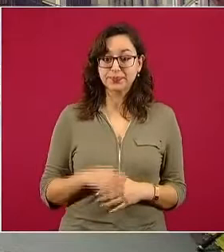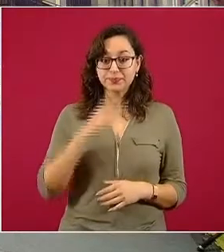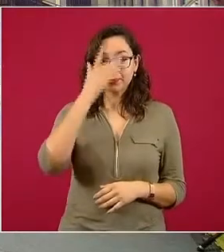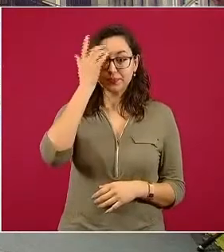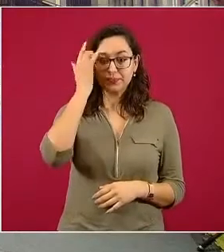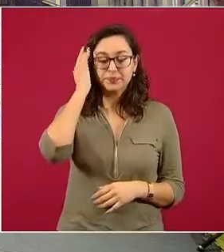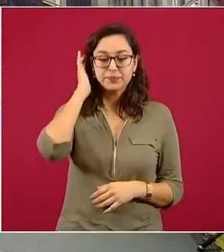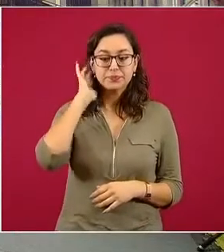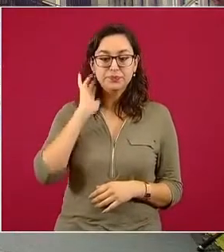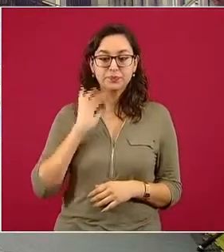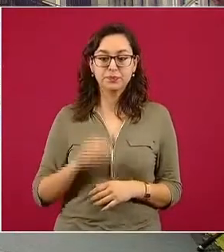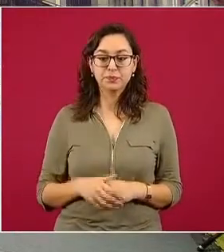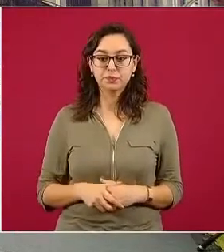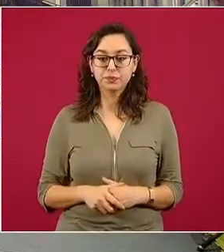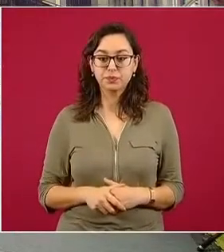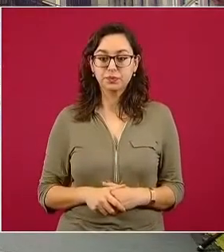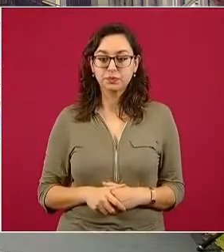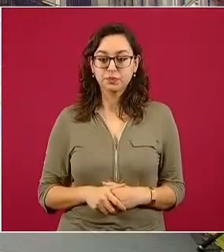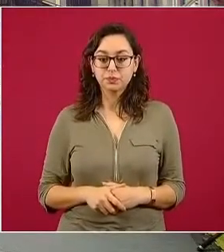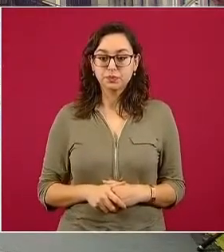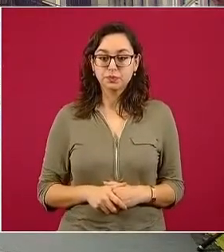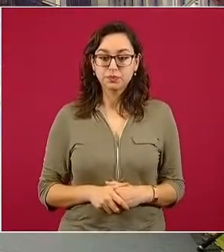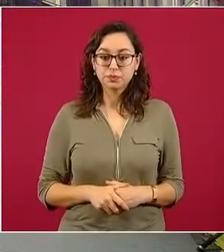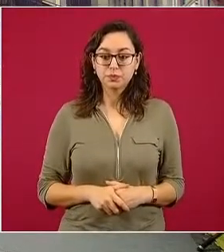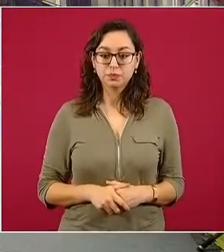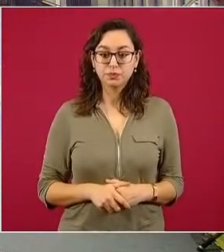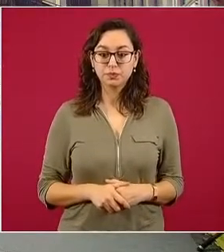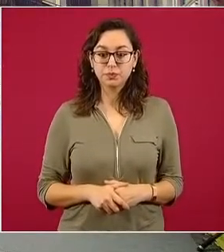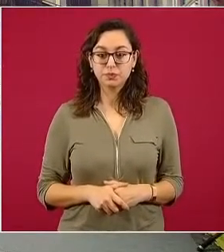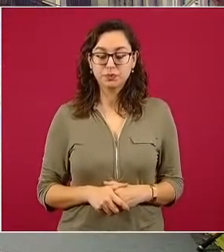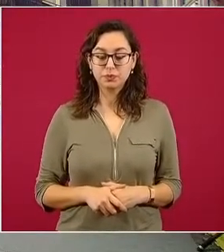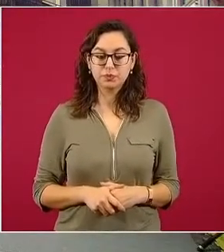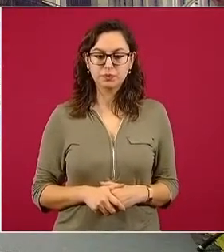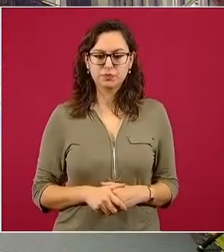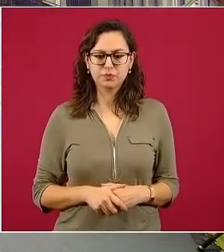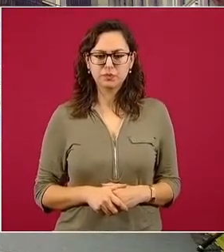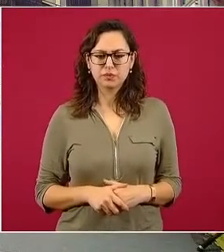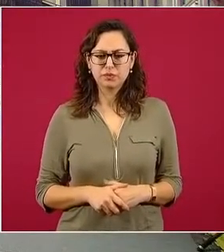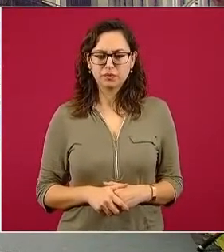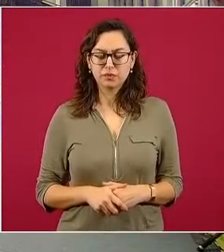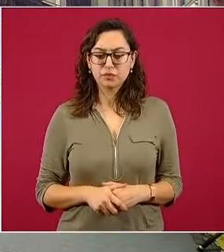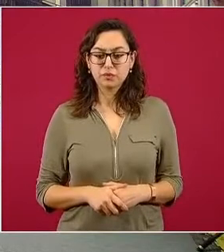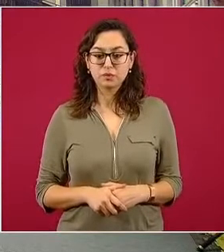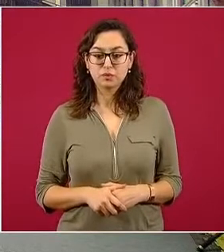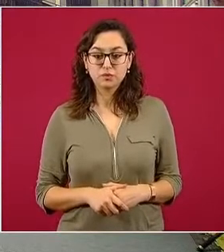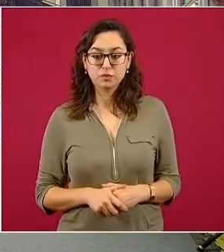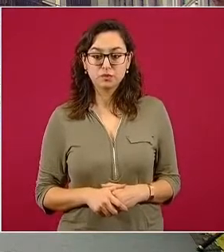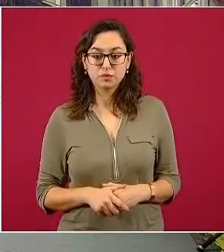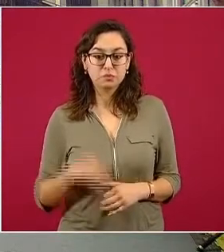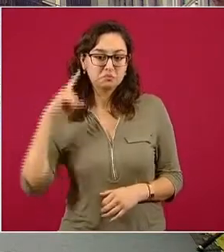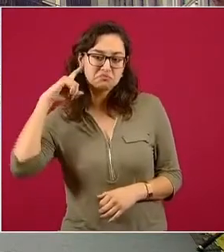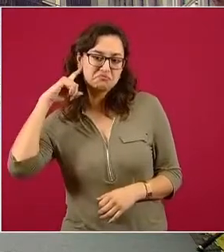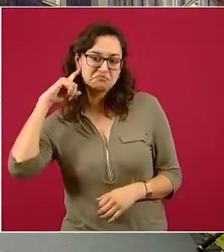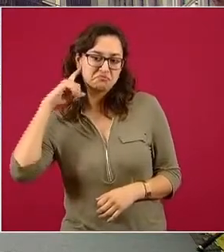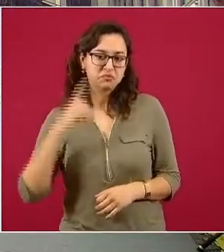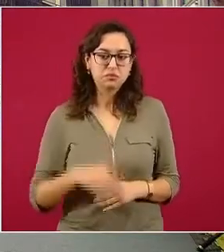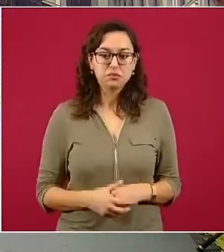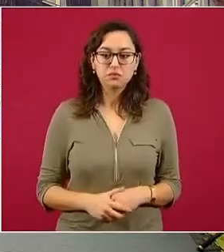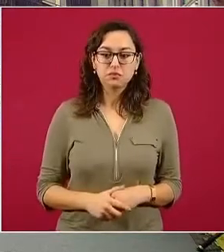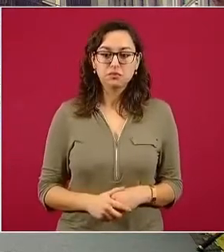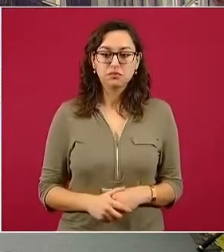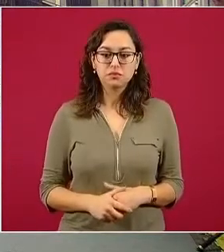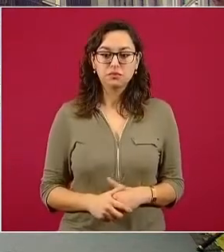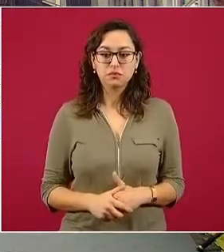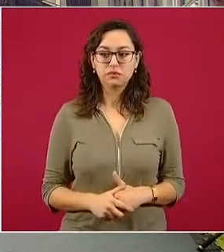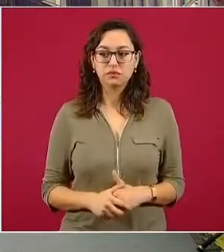¿Trabaja directamente con COVID? ¿A cuántas tiendas? El personal de este millón ¿cuántas vacunas van a aplicar al día